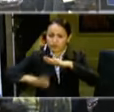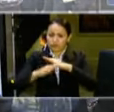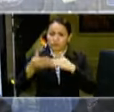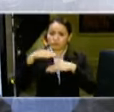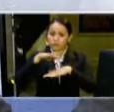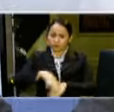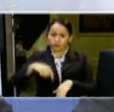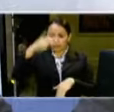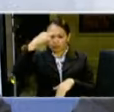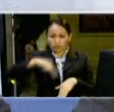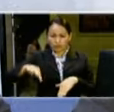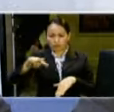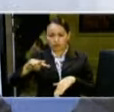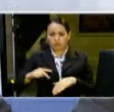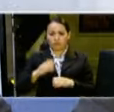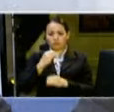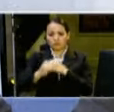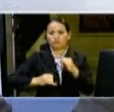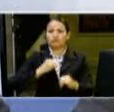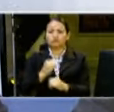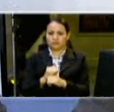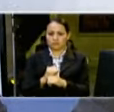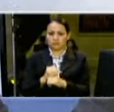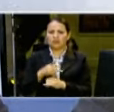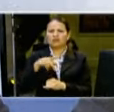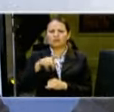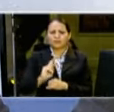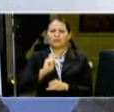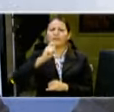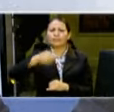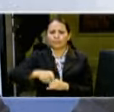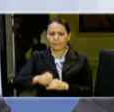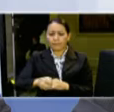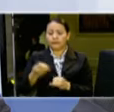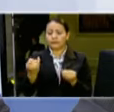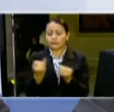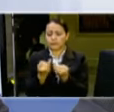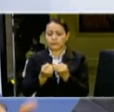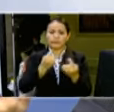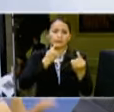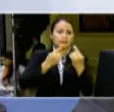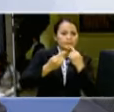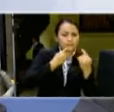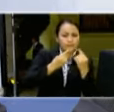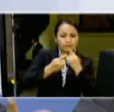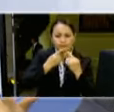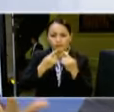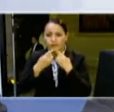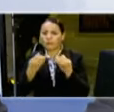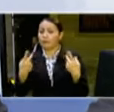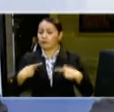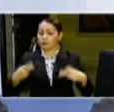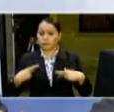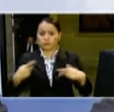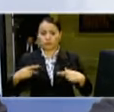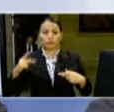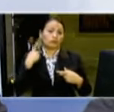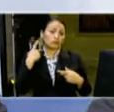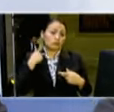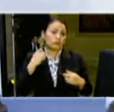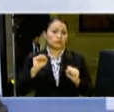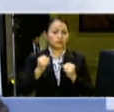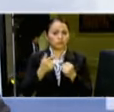ámbito internacional. Y esto implica la creación de consensos entre diferentes actores políticos,